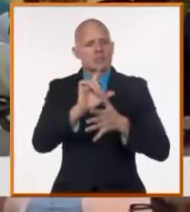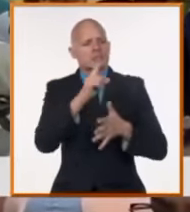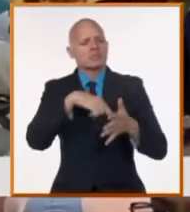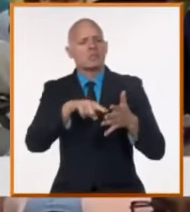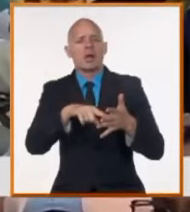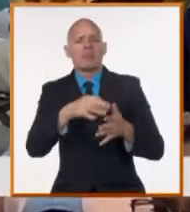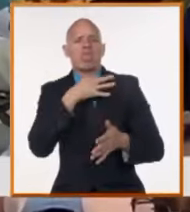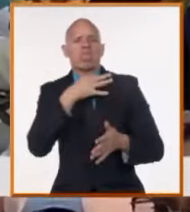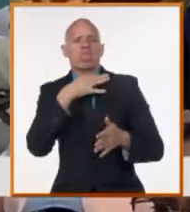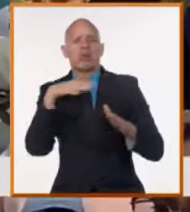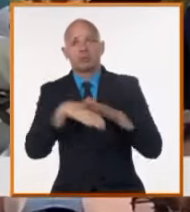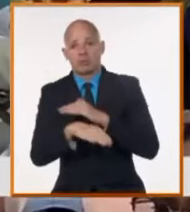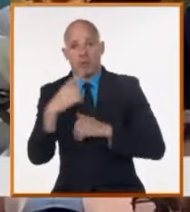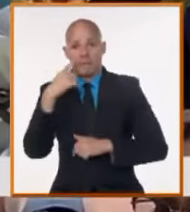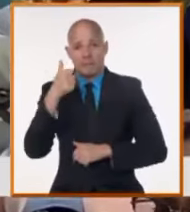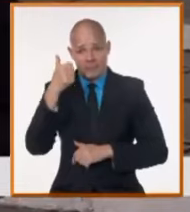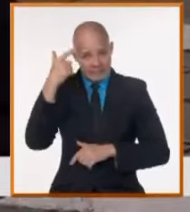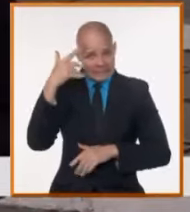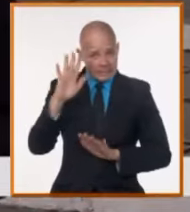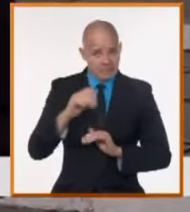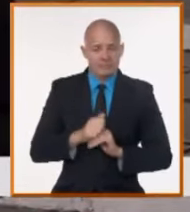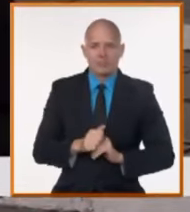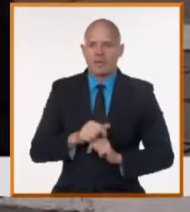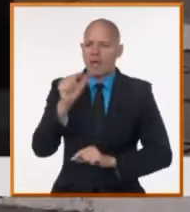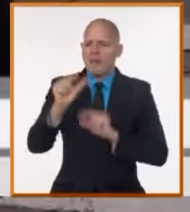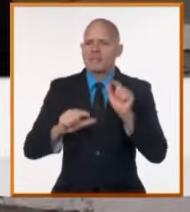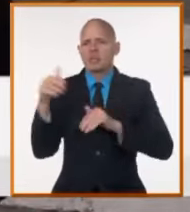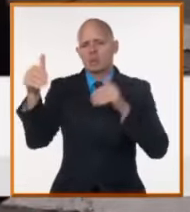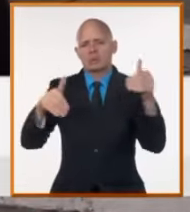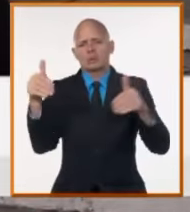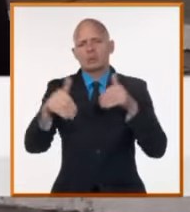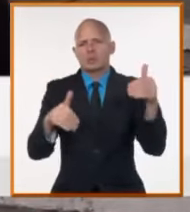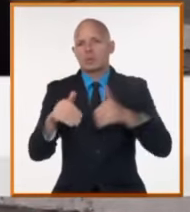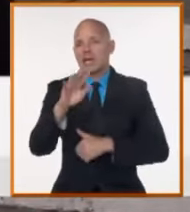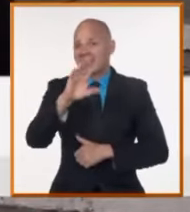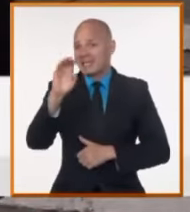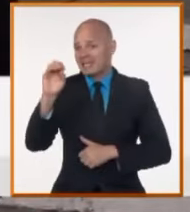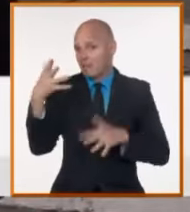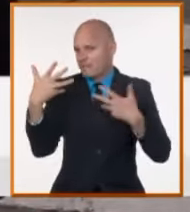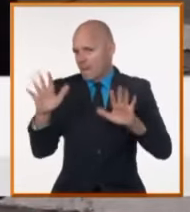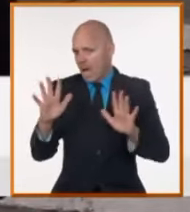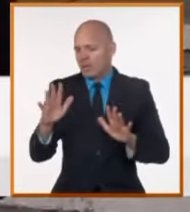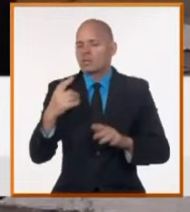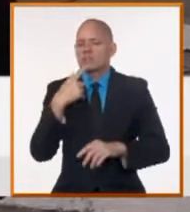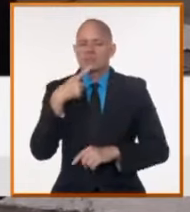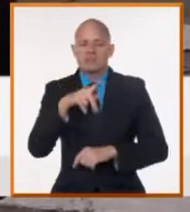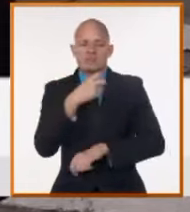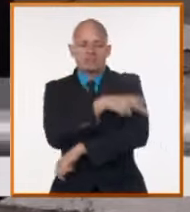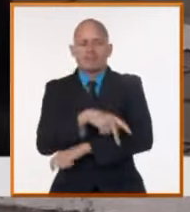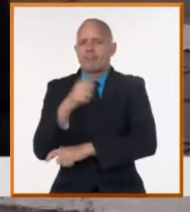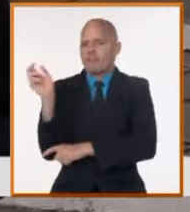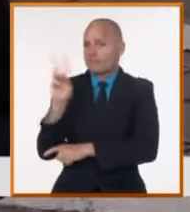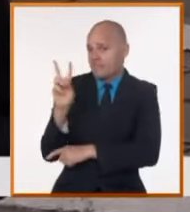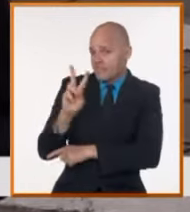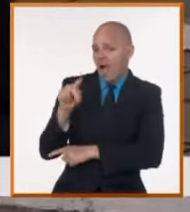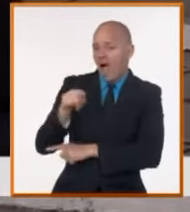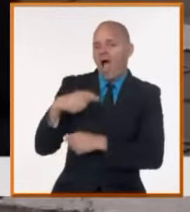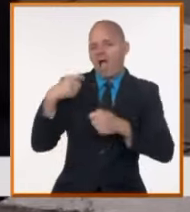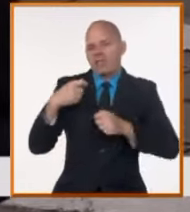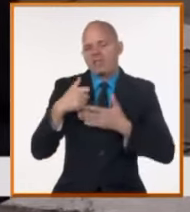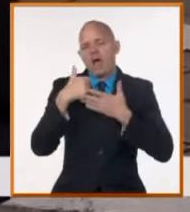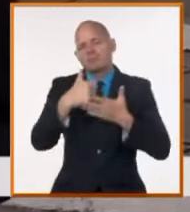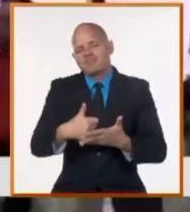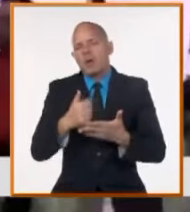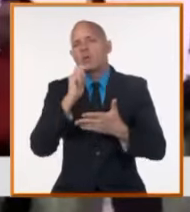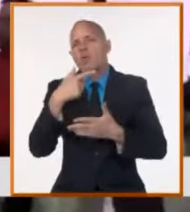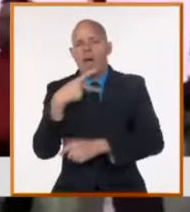500 asistentes al foro insistieron en la necesidad de que Venezuela pueda impulsar en América Latina la alianza